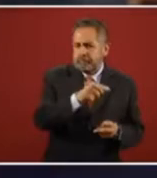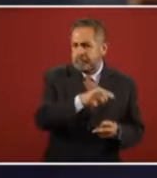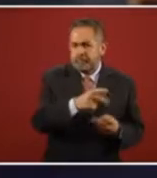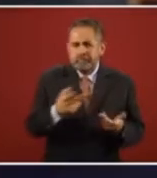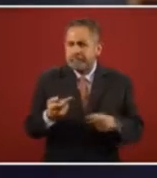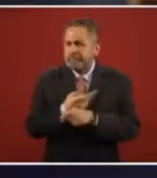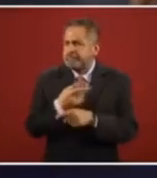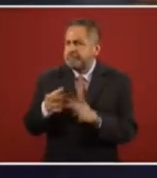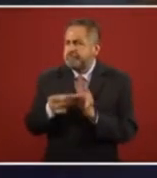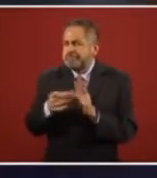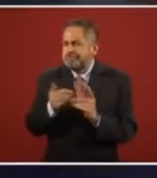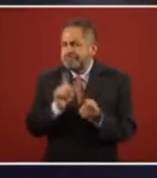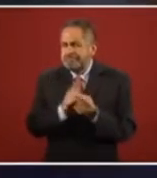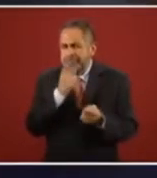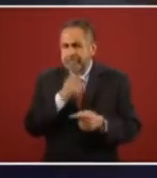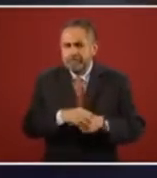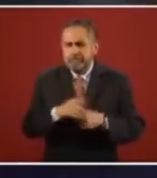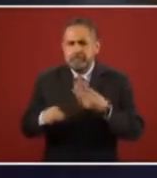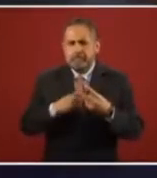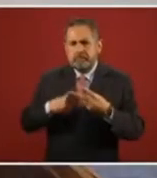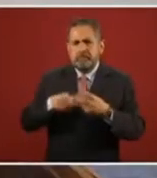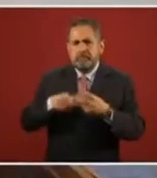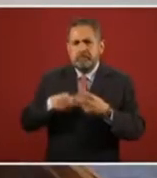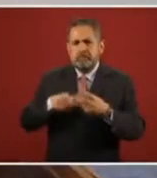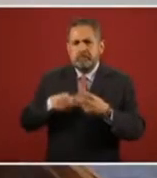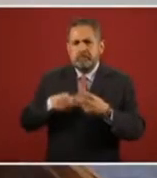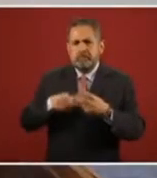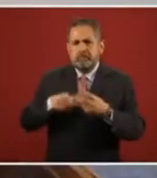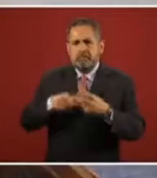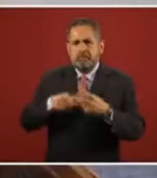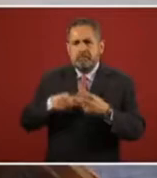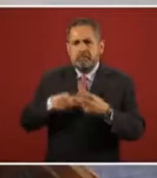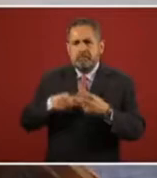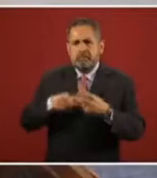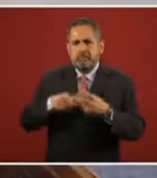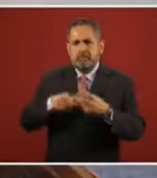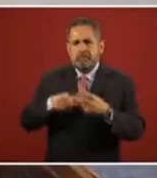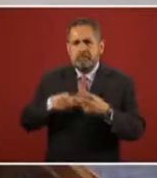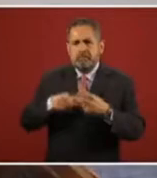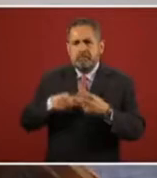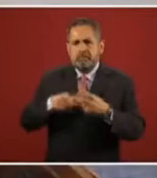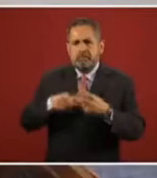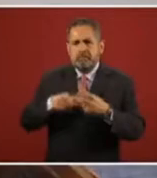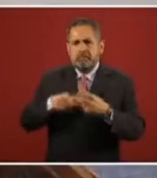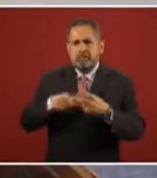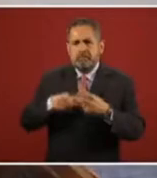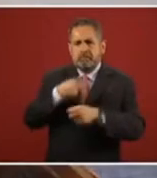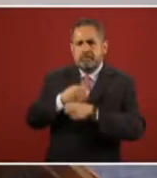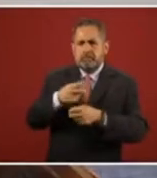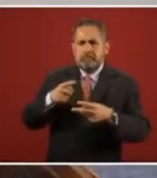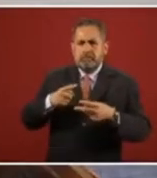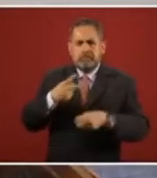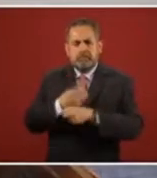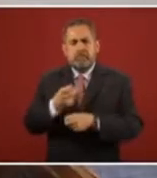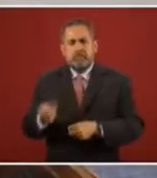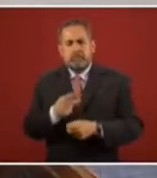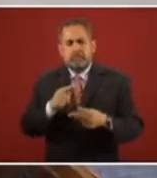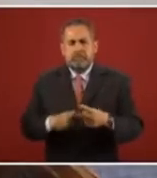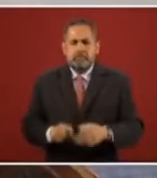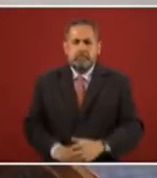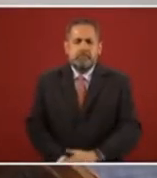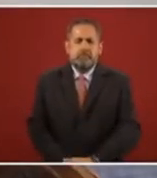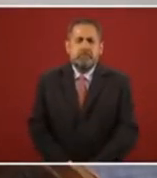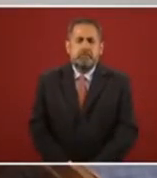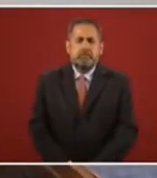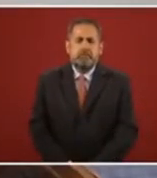y si le permite una segunda pregunta np permite lecturas que se cuestión bueno